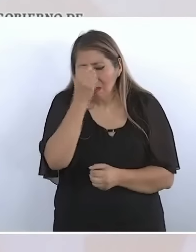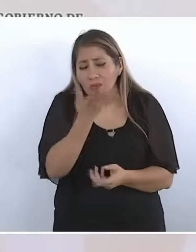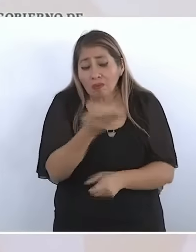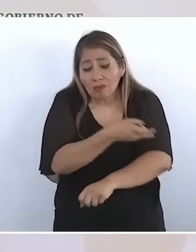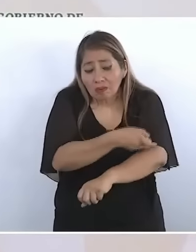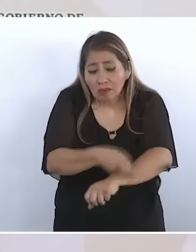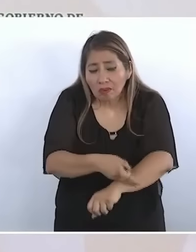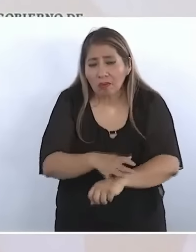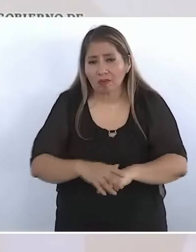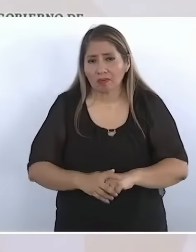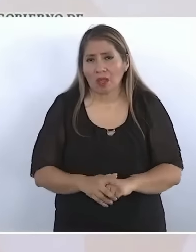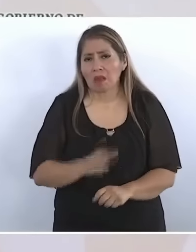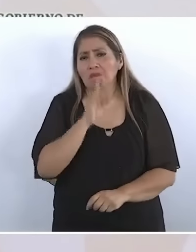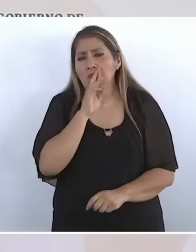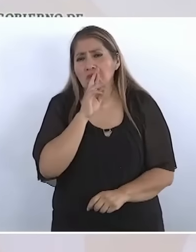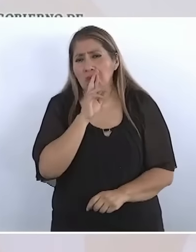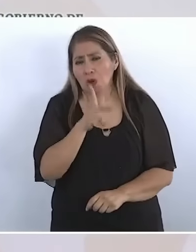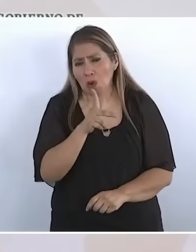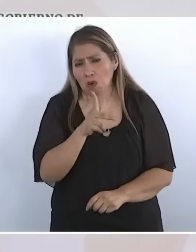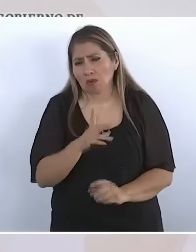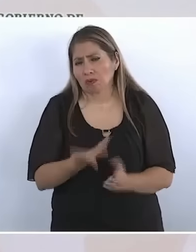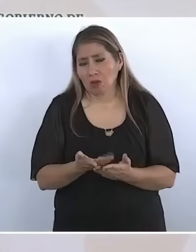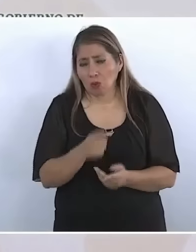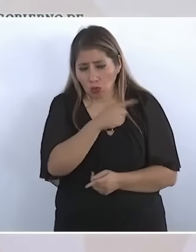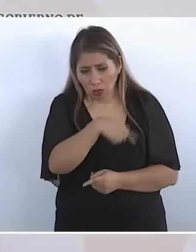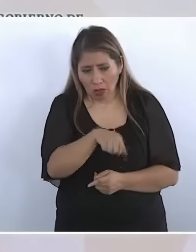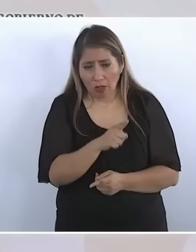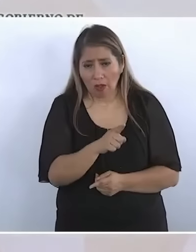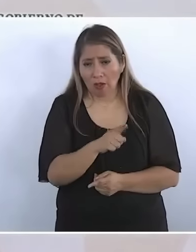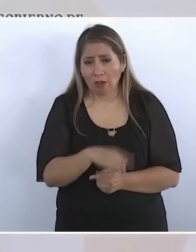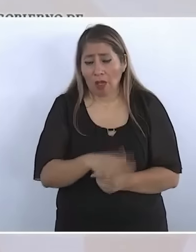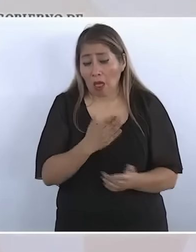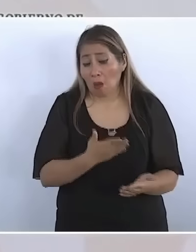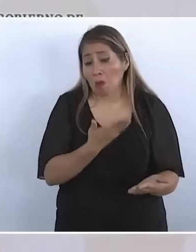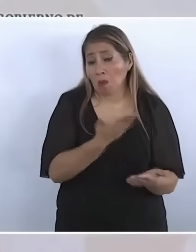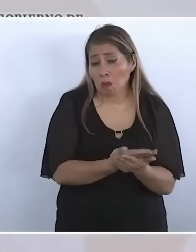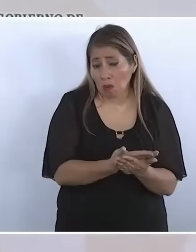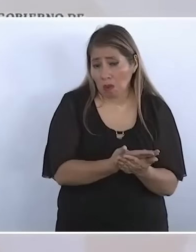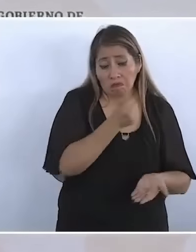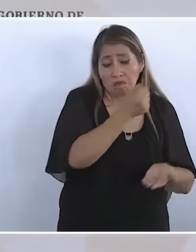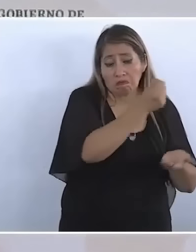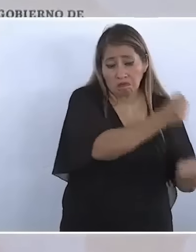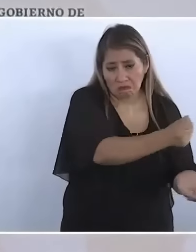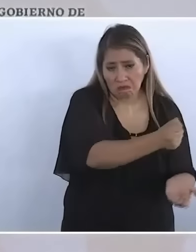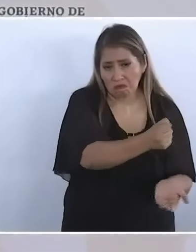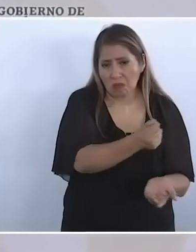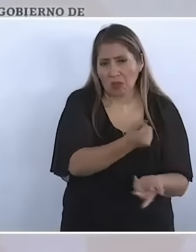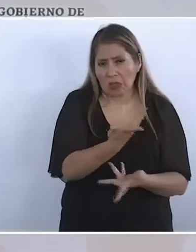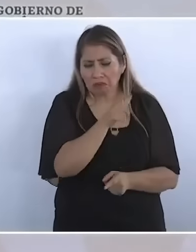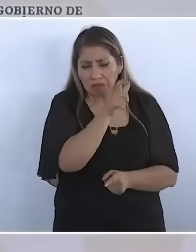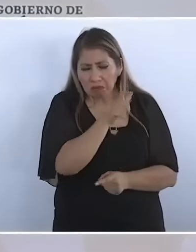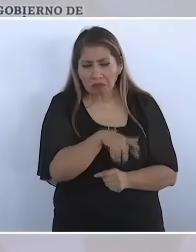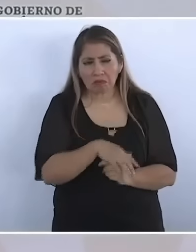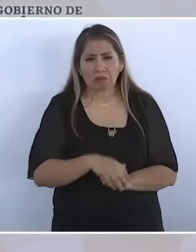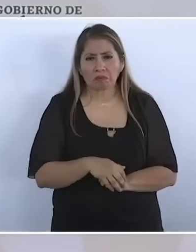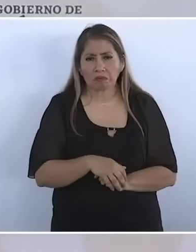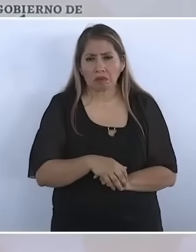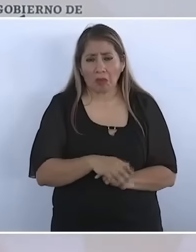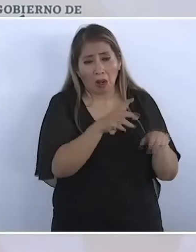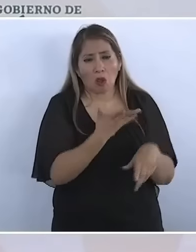Entonces, mejor, como dice usted en su propuesta, el memorial, y que se nos reconozcan